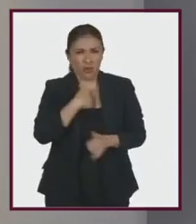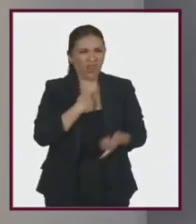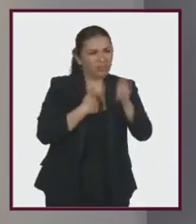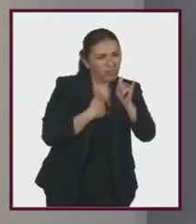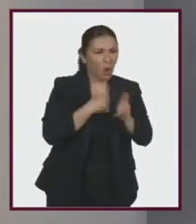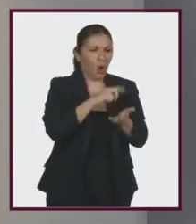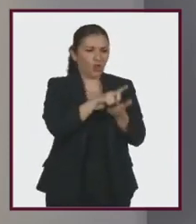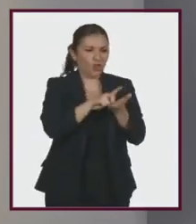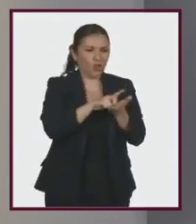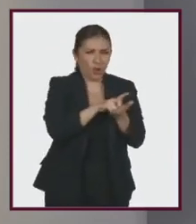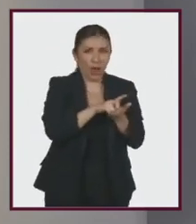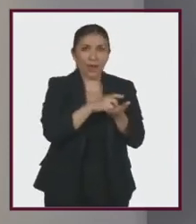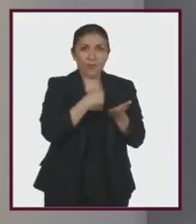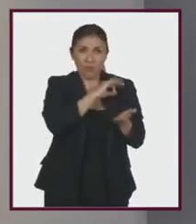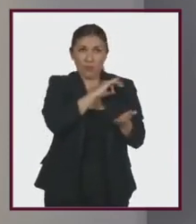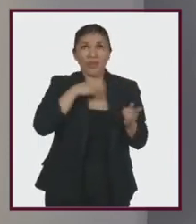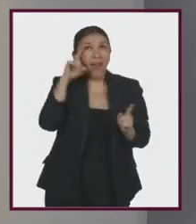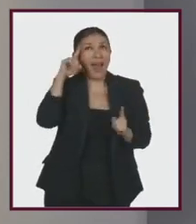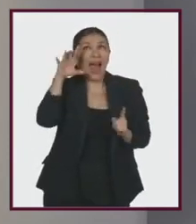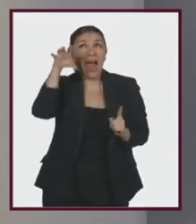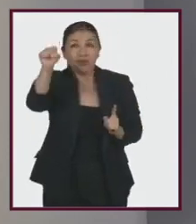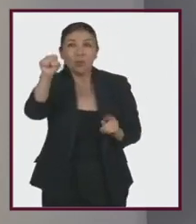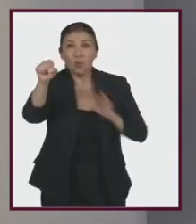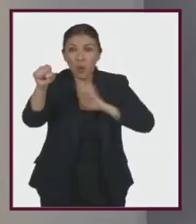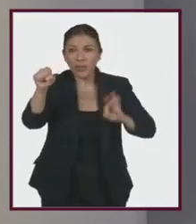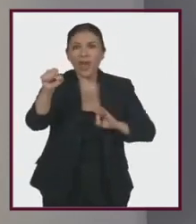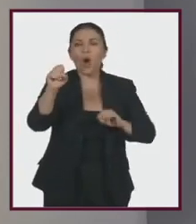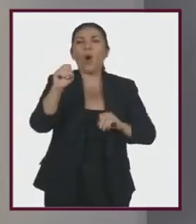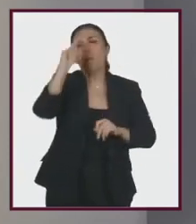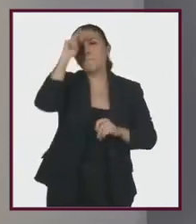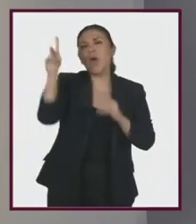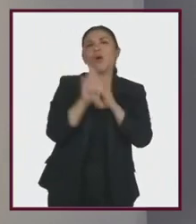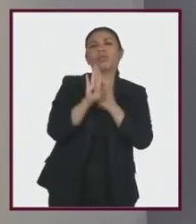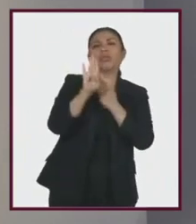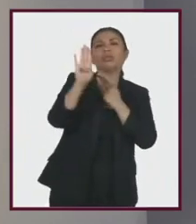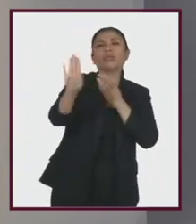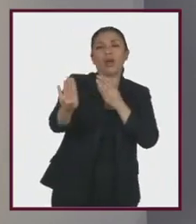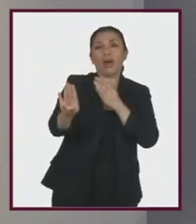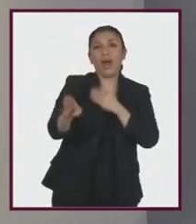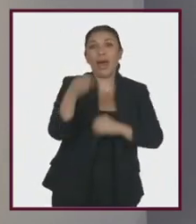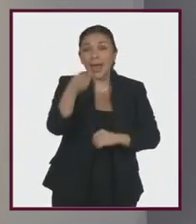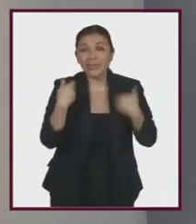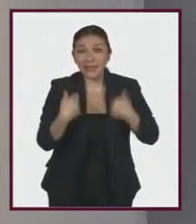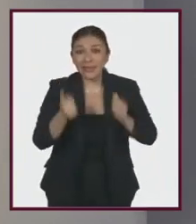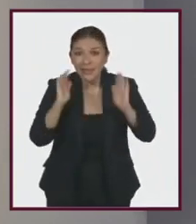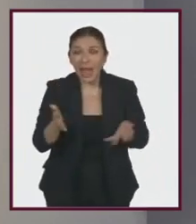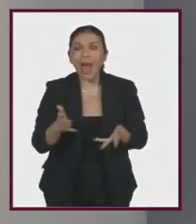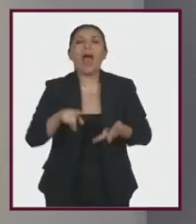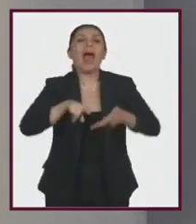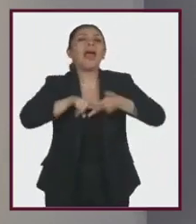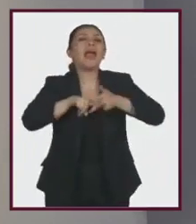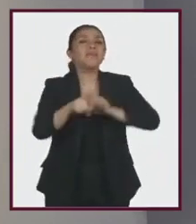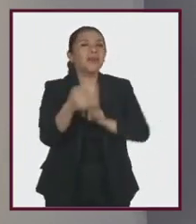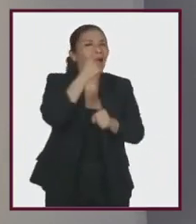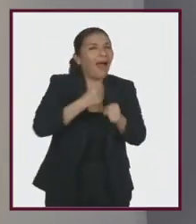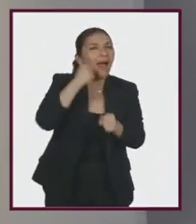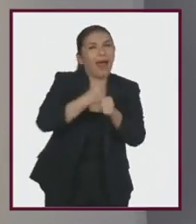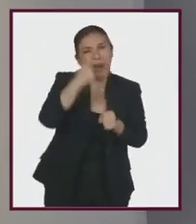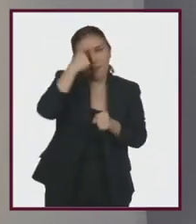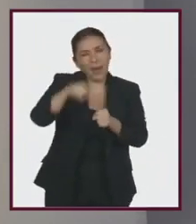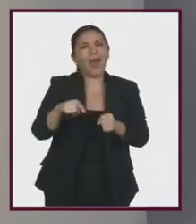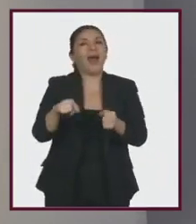te aleja de eso que tú quieres. Y a partir de eso, poder empezar a trabajar en esa perspectiva. Porque